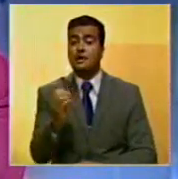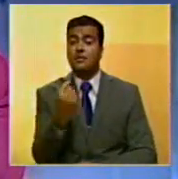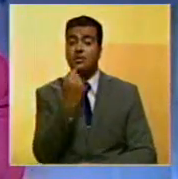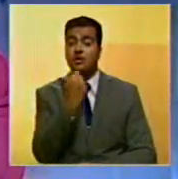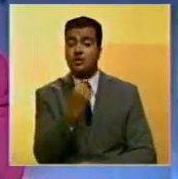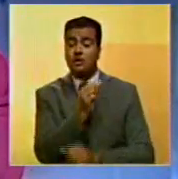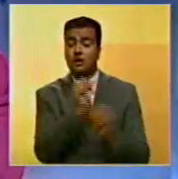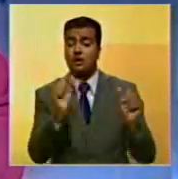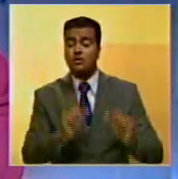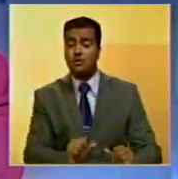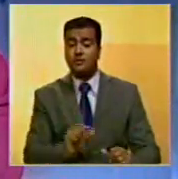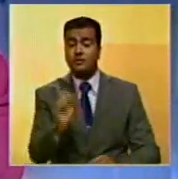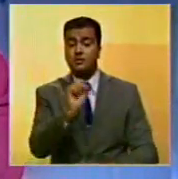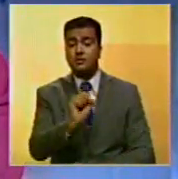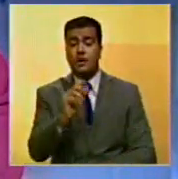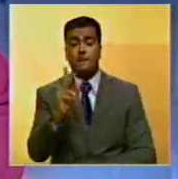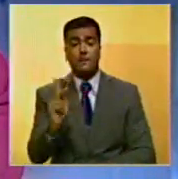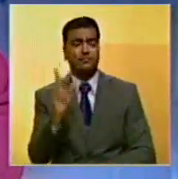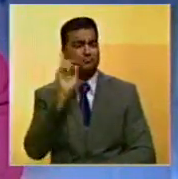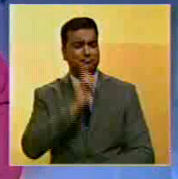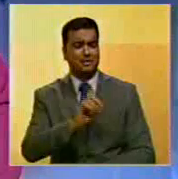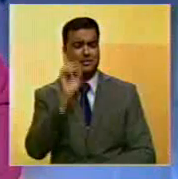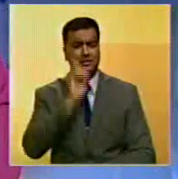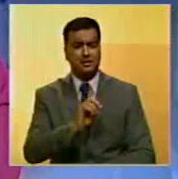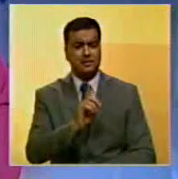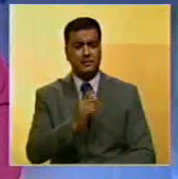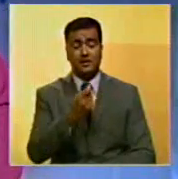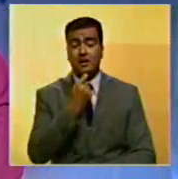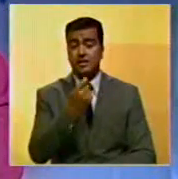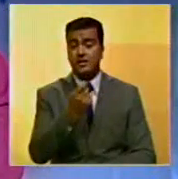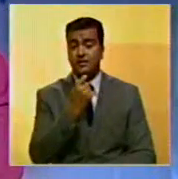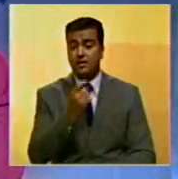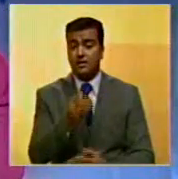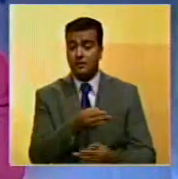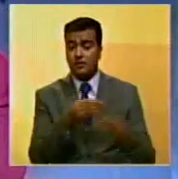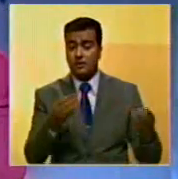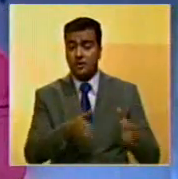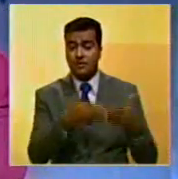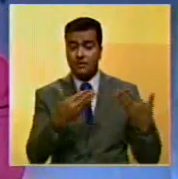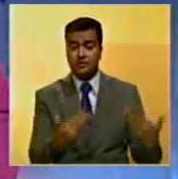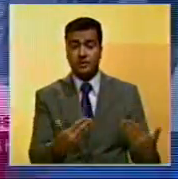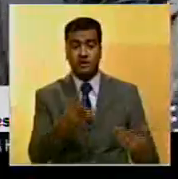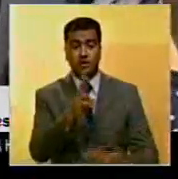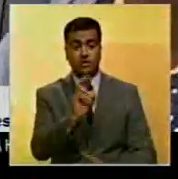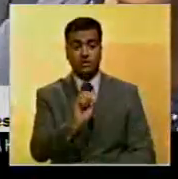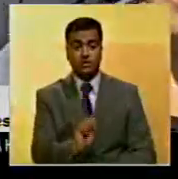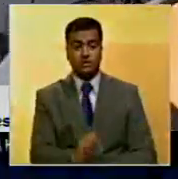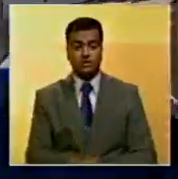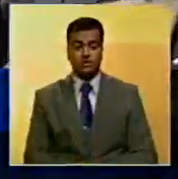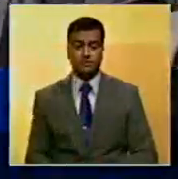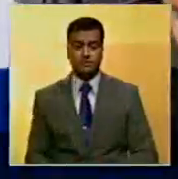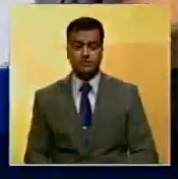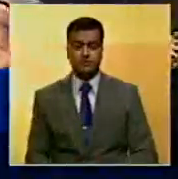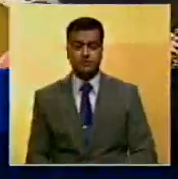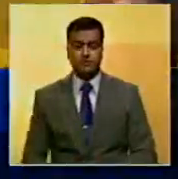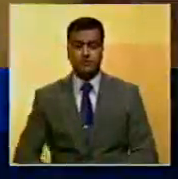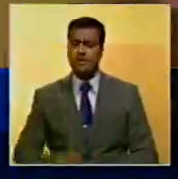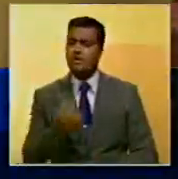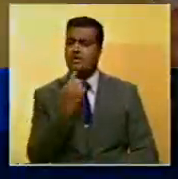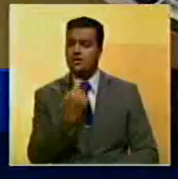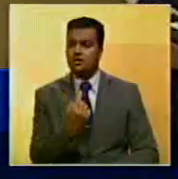actor estadounidense Sean Penn de haber mentido en la entrevista que publicó en la revista Rolling Stone. Vadillo calificó como